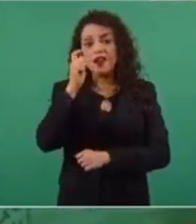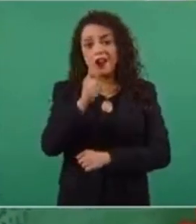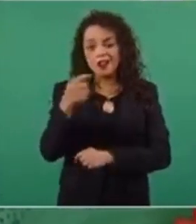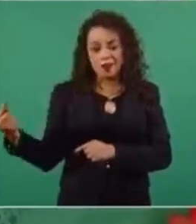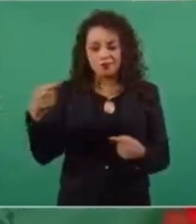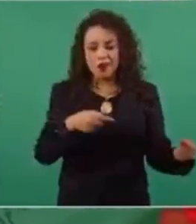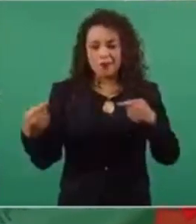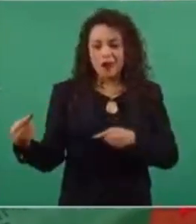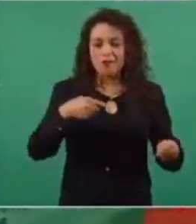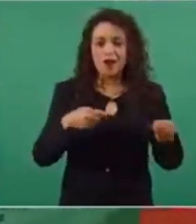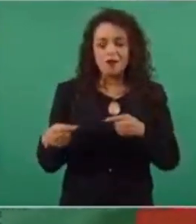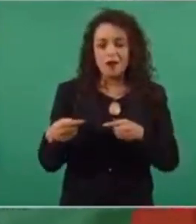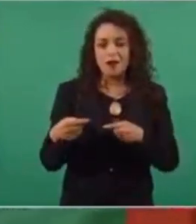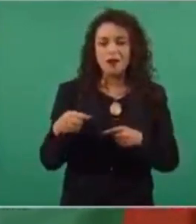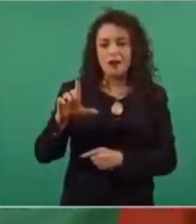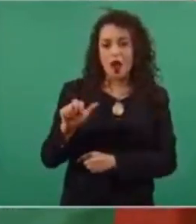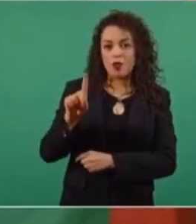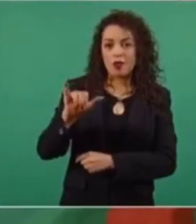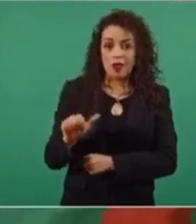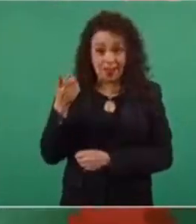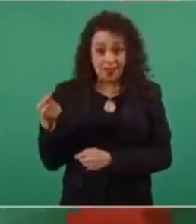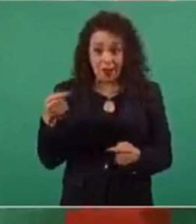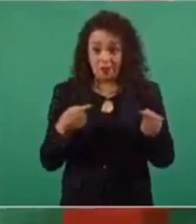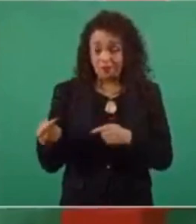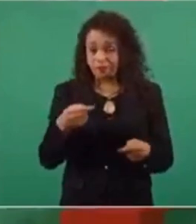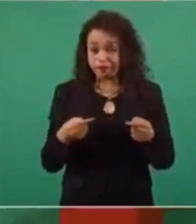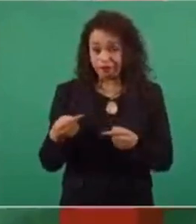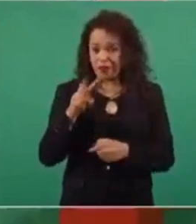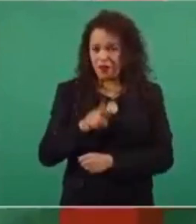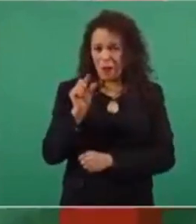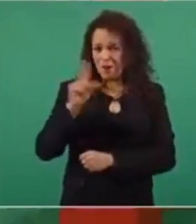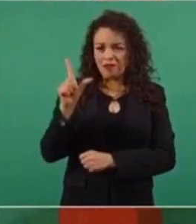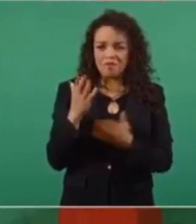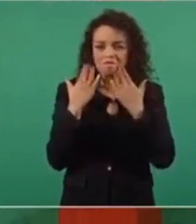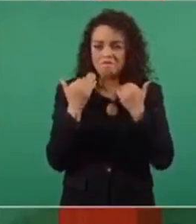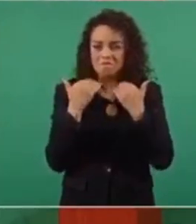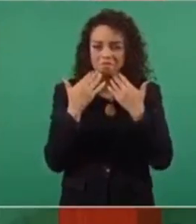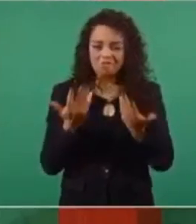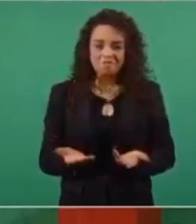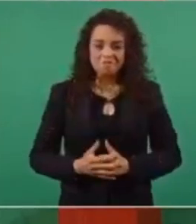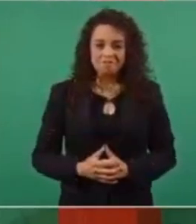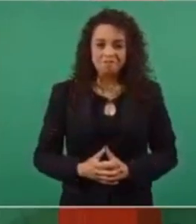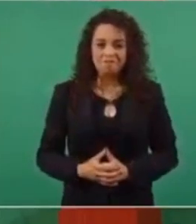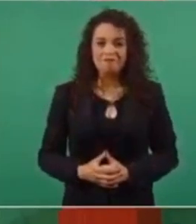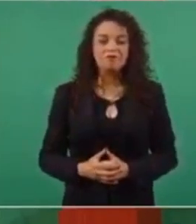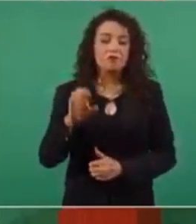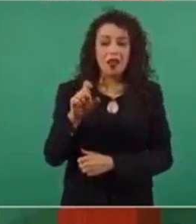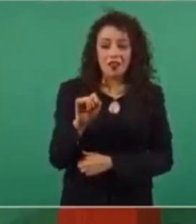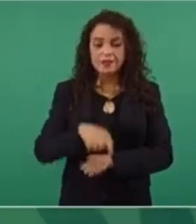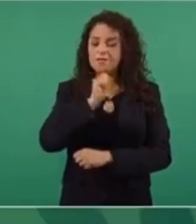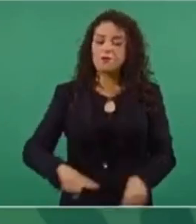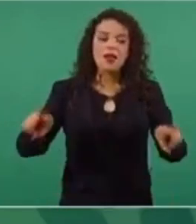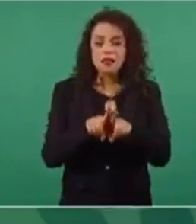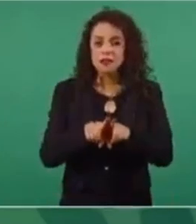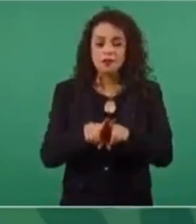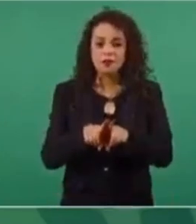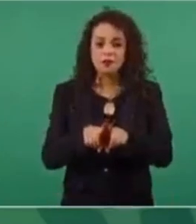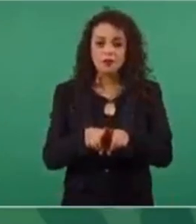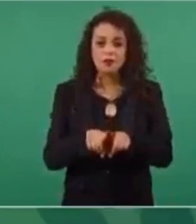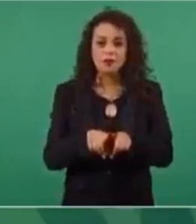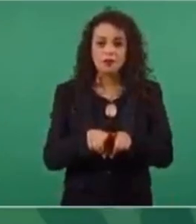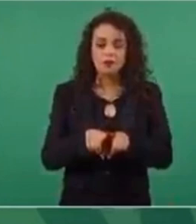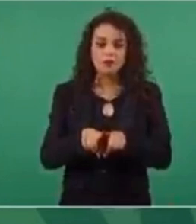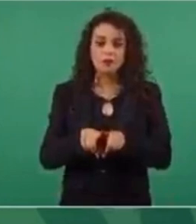Claudia, muy sensacionalista, poco profesional, poco ético. Y lo que ayuda